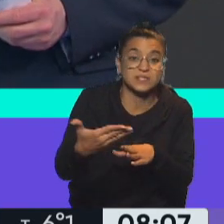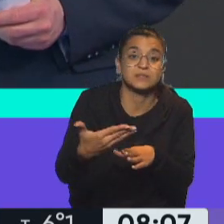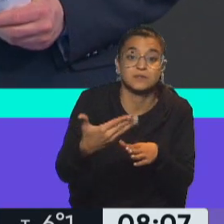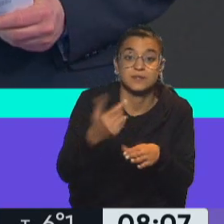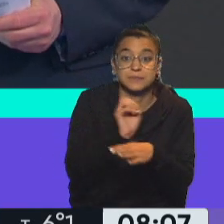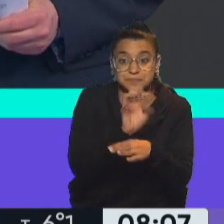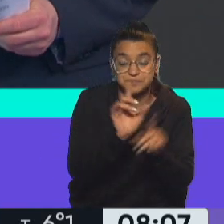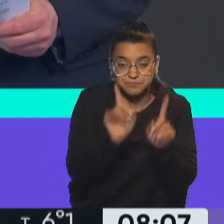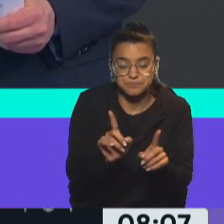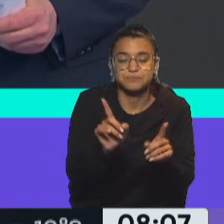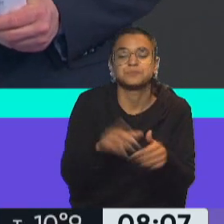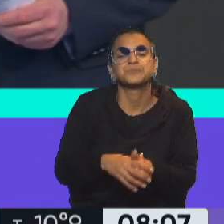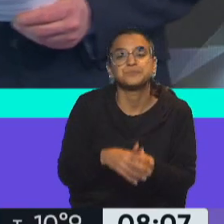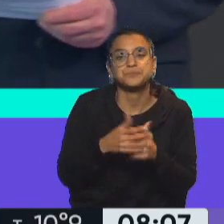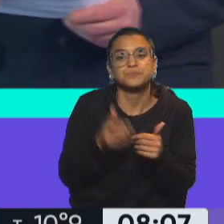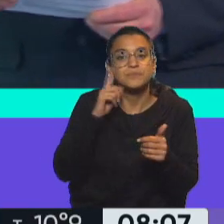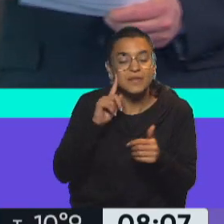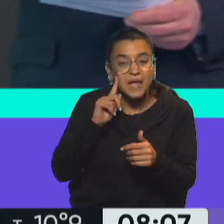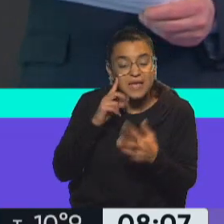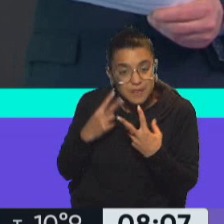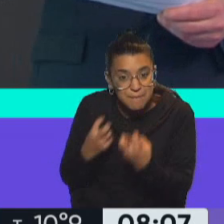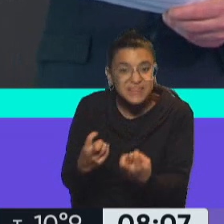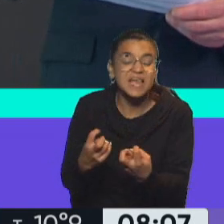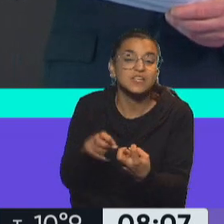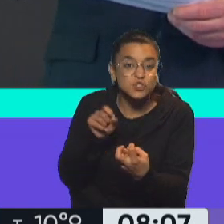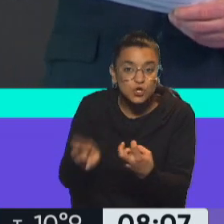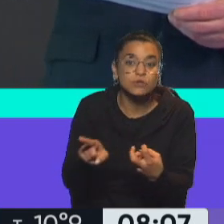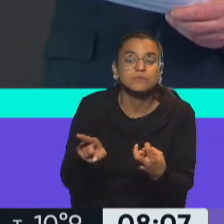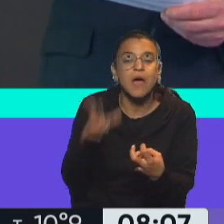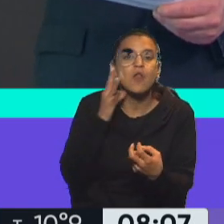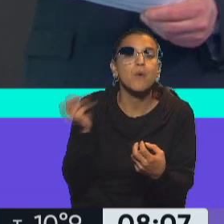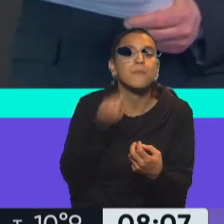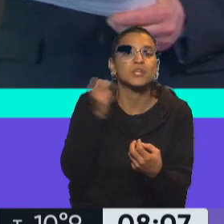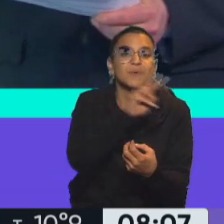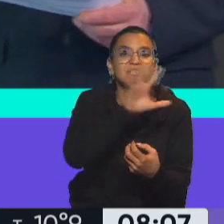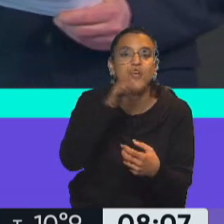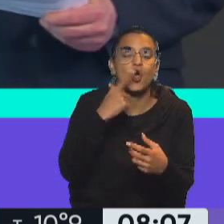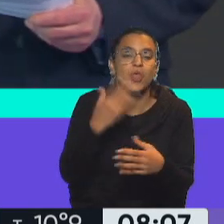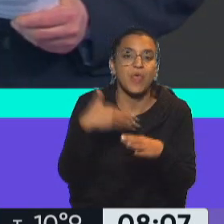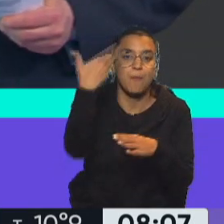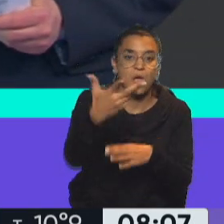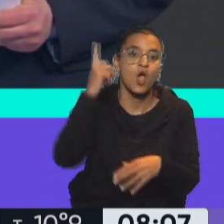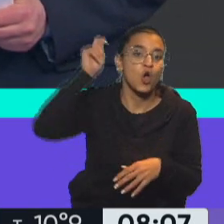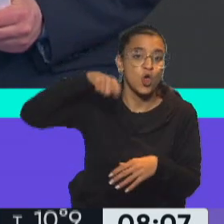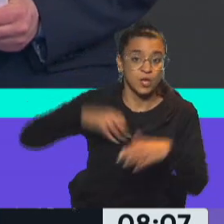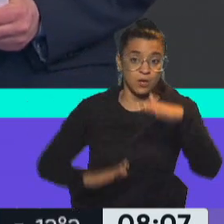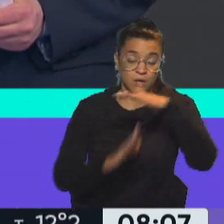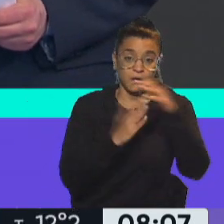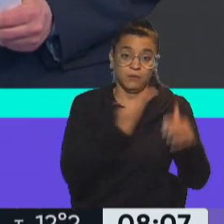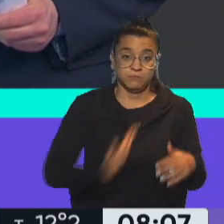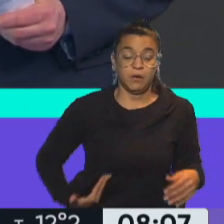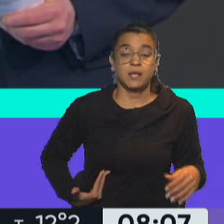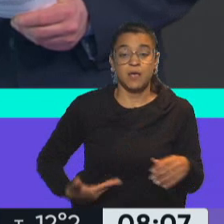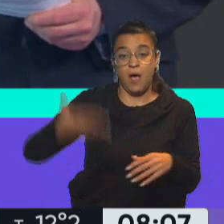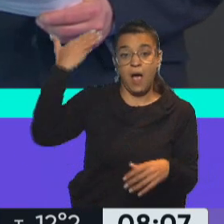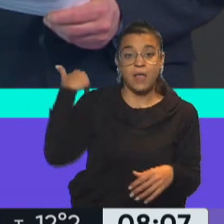anotación, se produjo en la causa Oil Combustibles algo significativo. La Corte Suprema, cuyo presidente era por